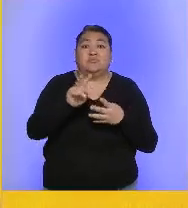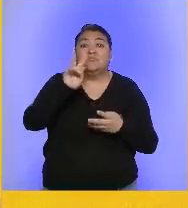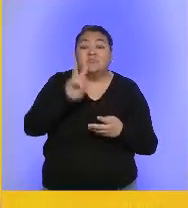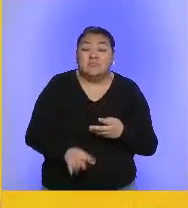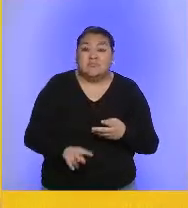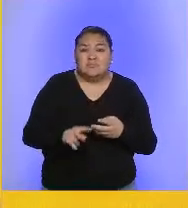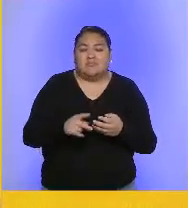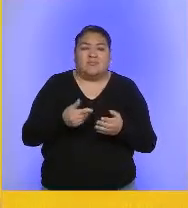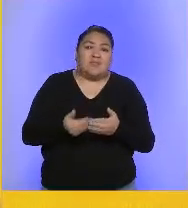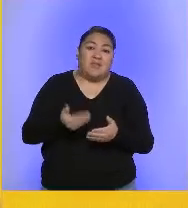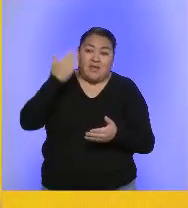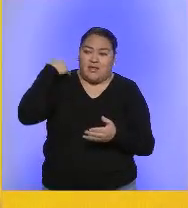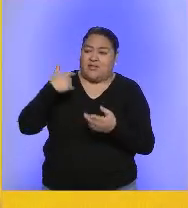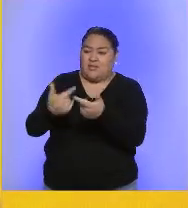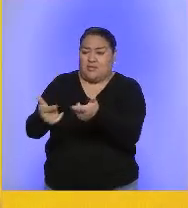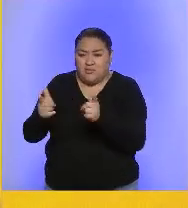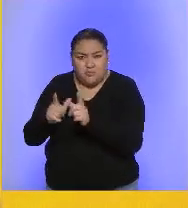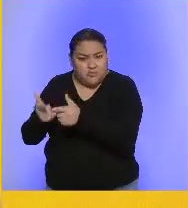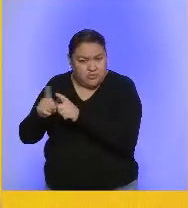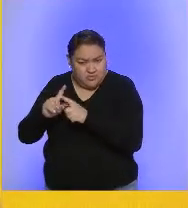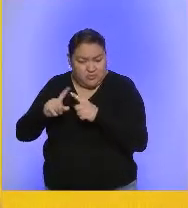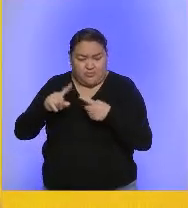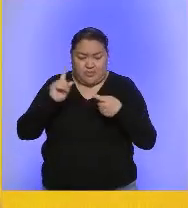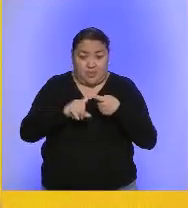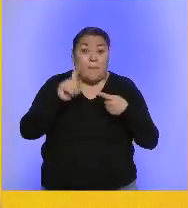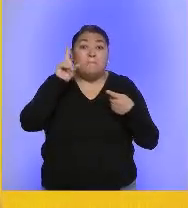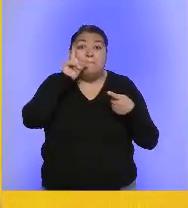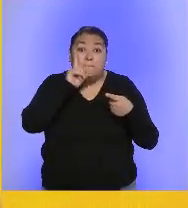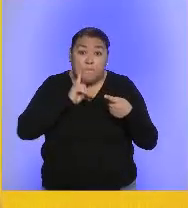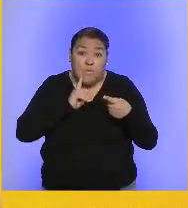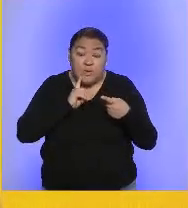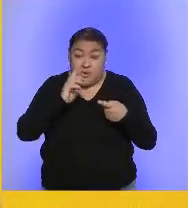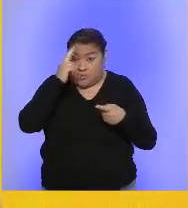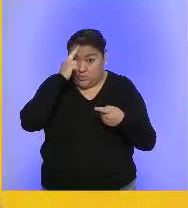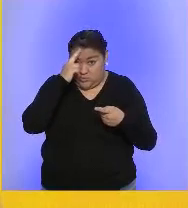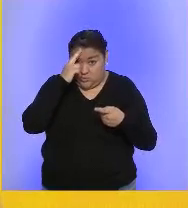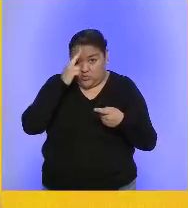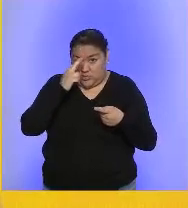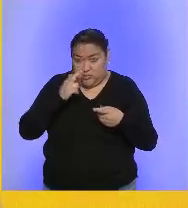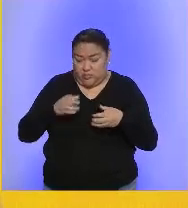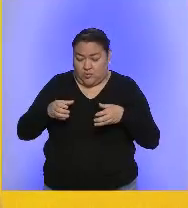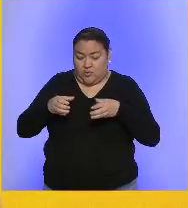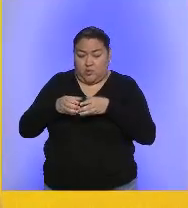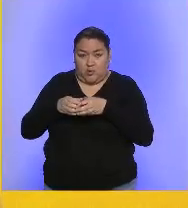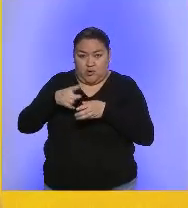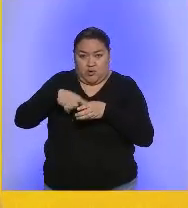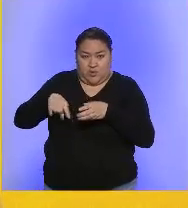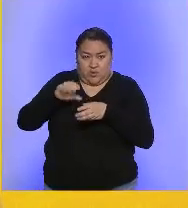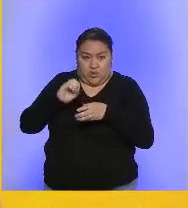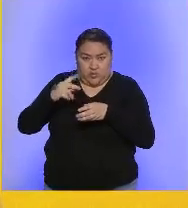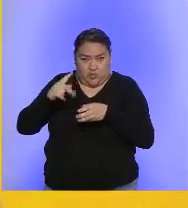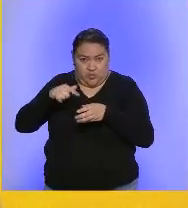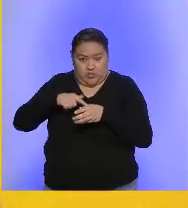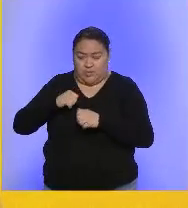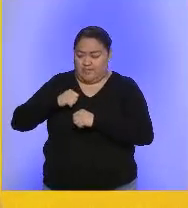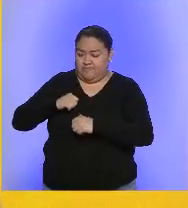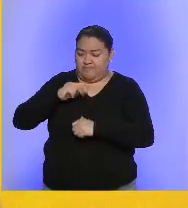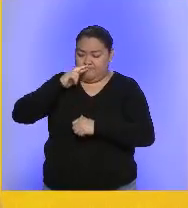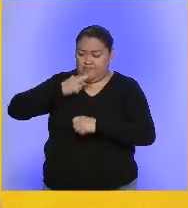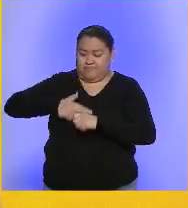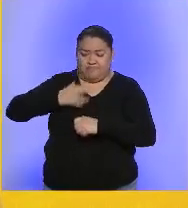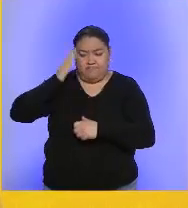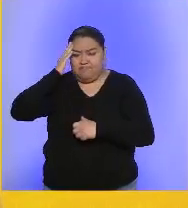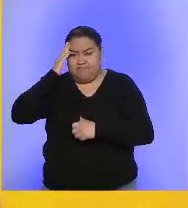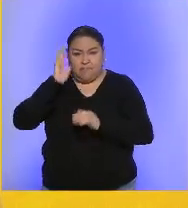mujeres, porque los órganos jurisdiccionales, ahora sí que tomamos la batuta en la construcción de este Estado democrático